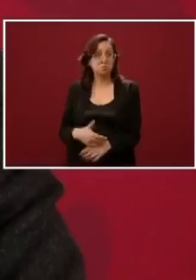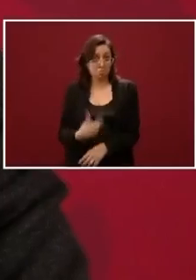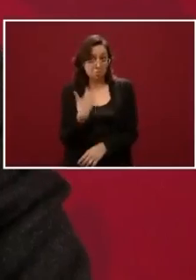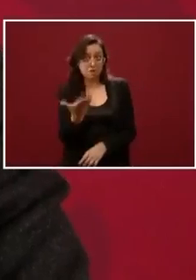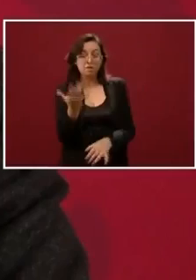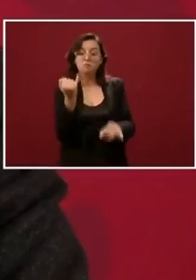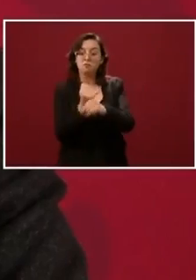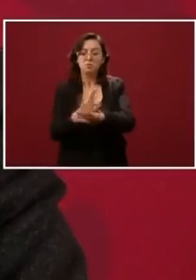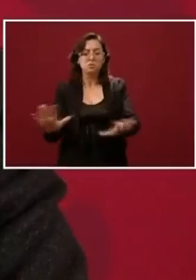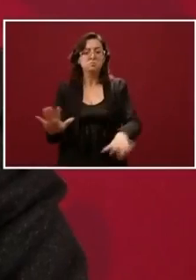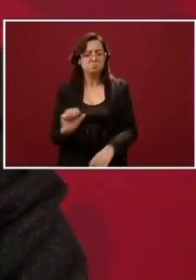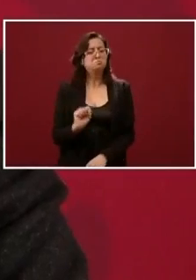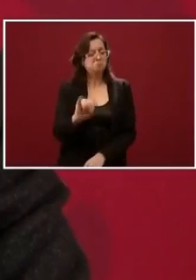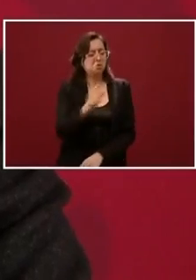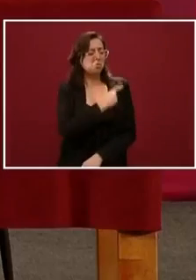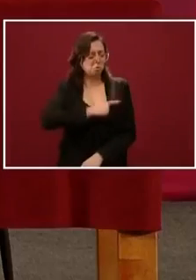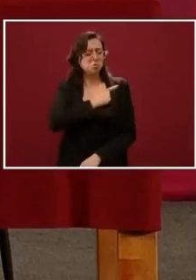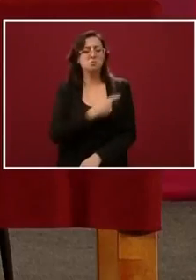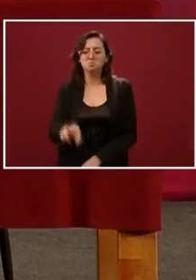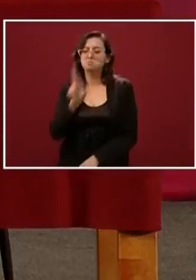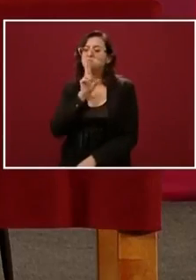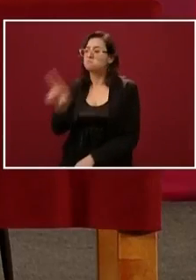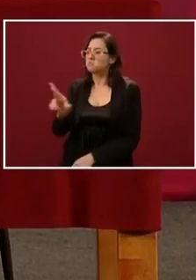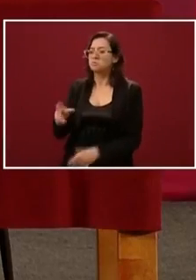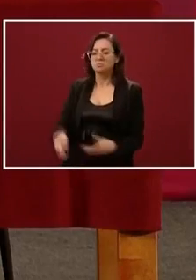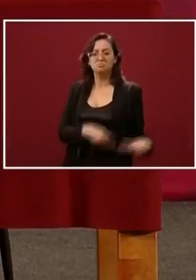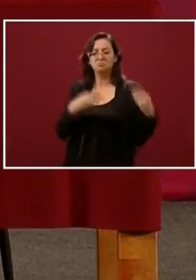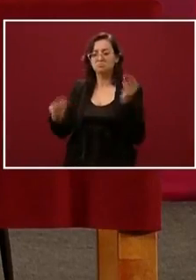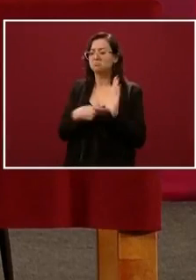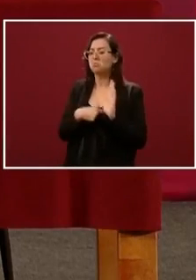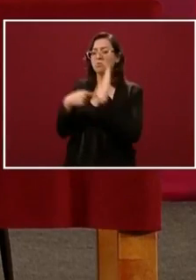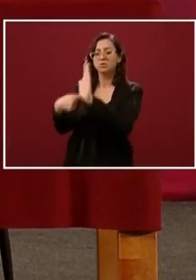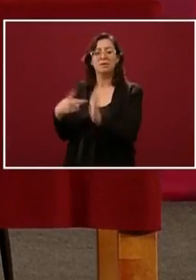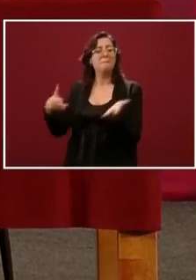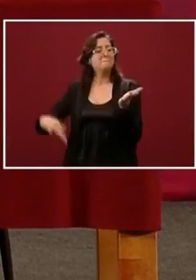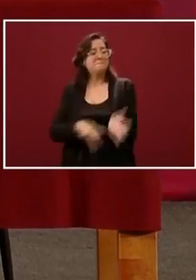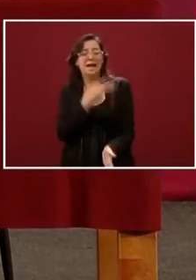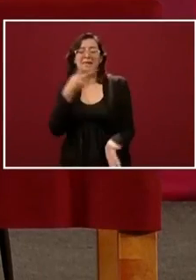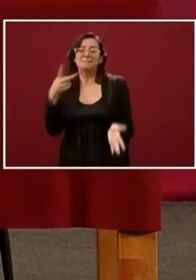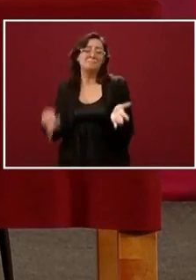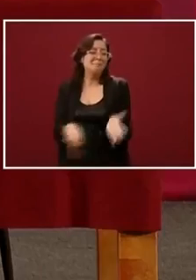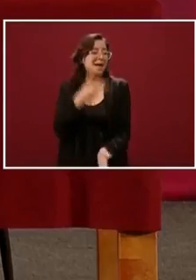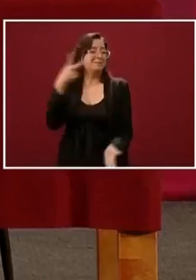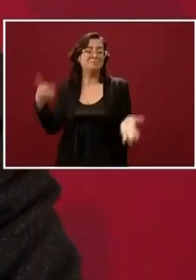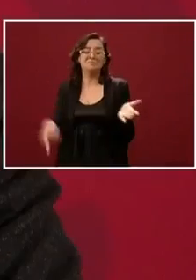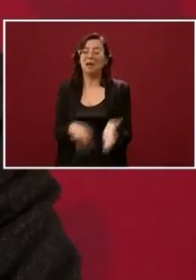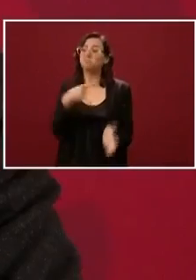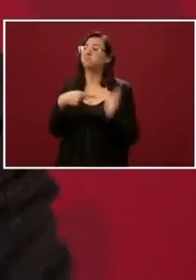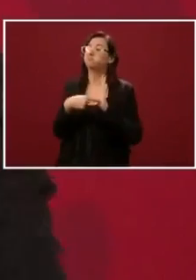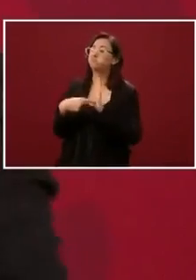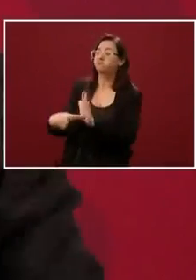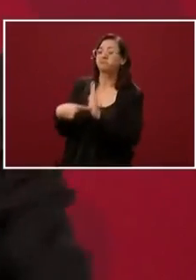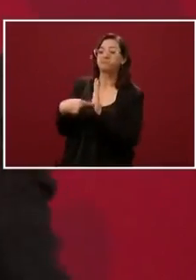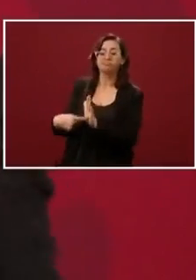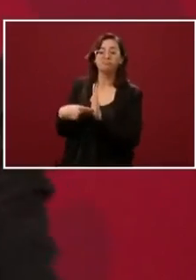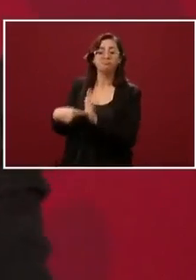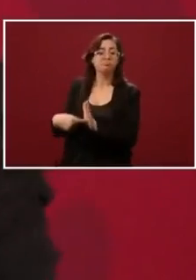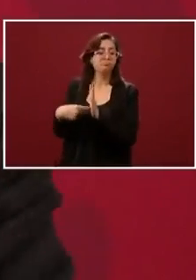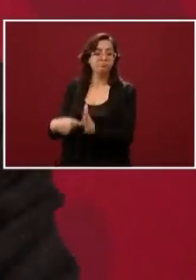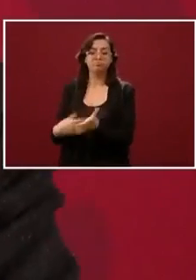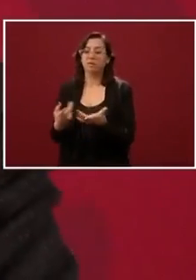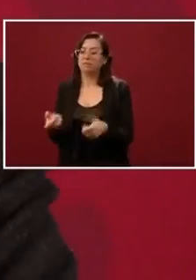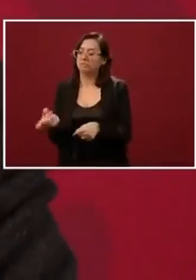información, pues con gusto le vamos a contestar, gracias, como se puede mostrar en múltiples evidencias, incluida la